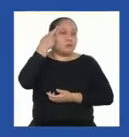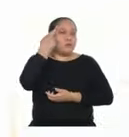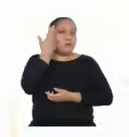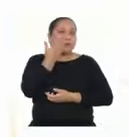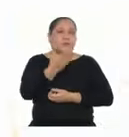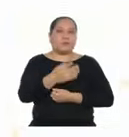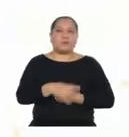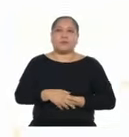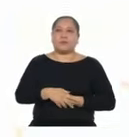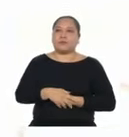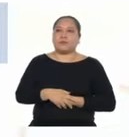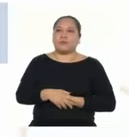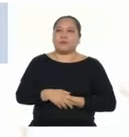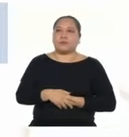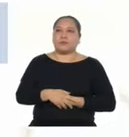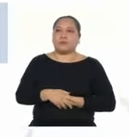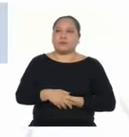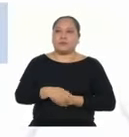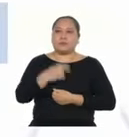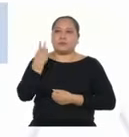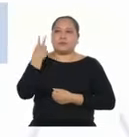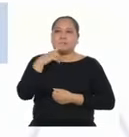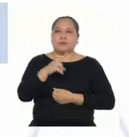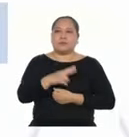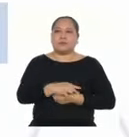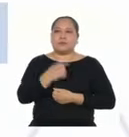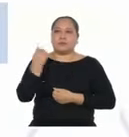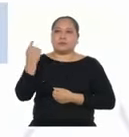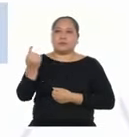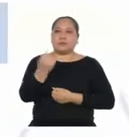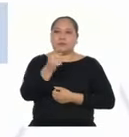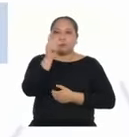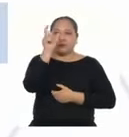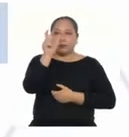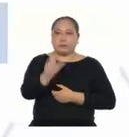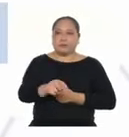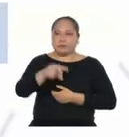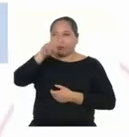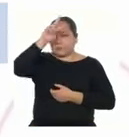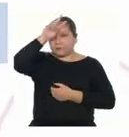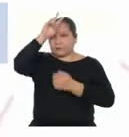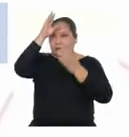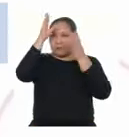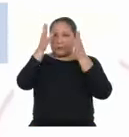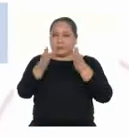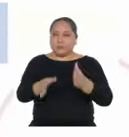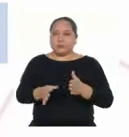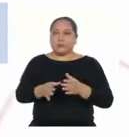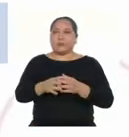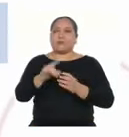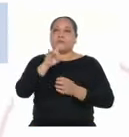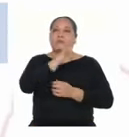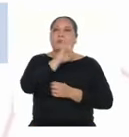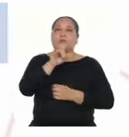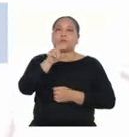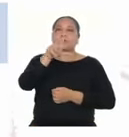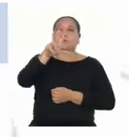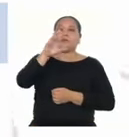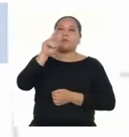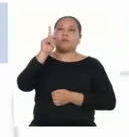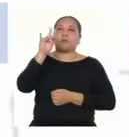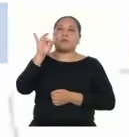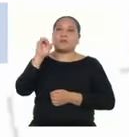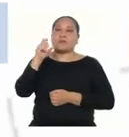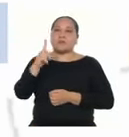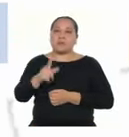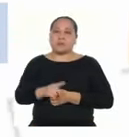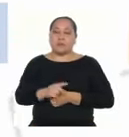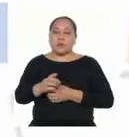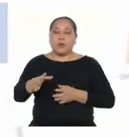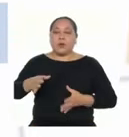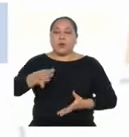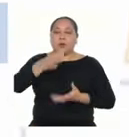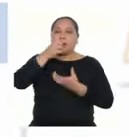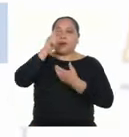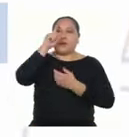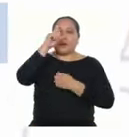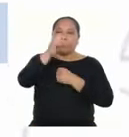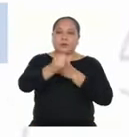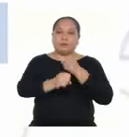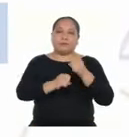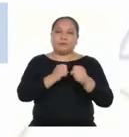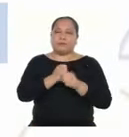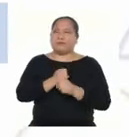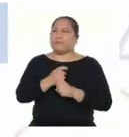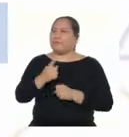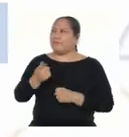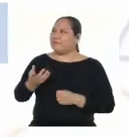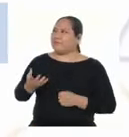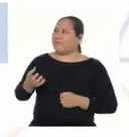reflexionemos. Mira, cada peruano usa un promedio de 30 kilos de plástico al año.